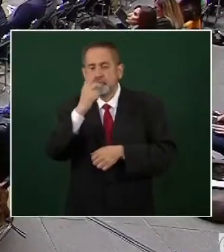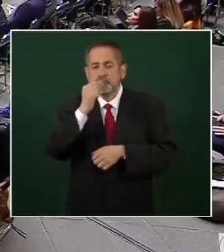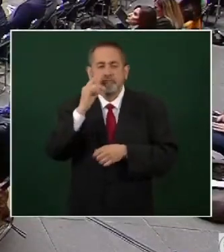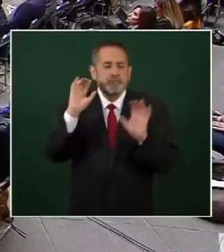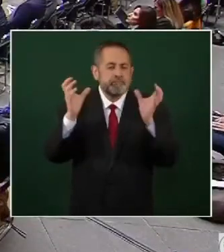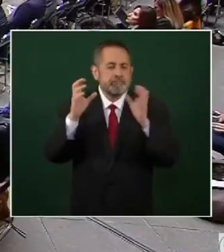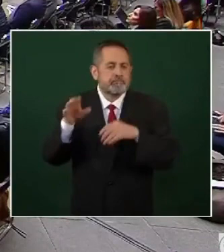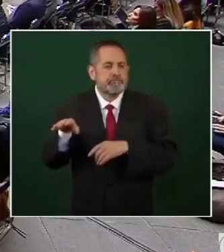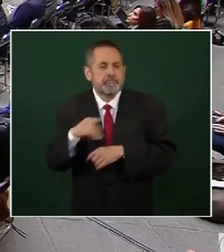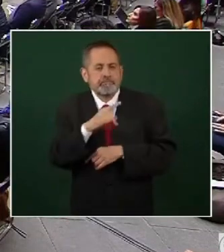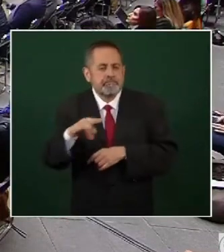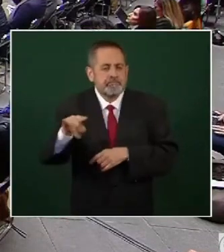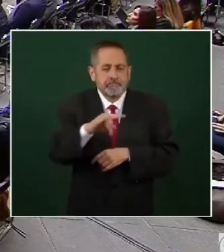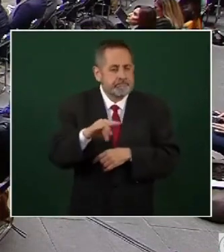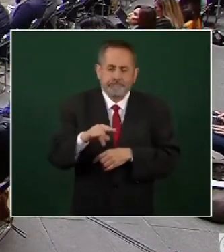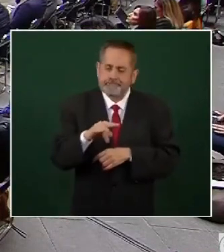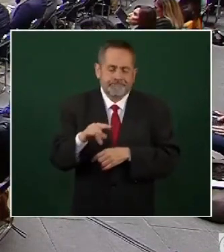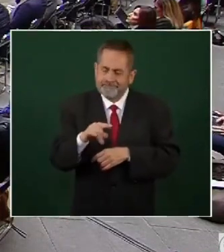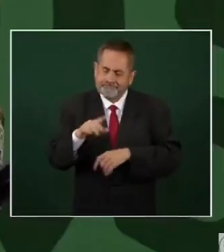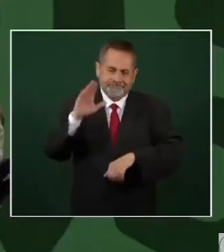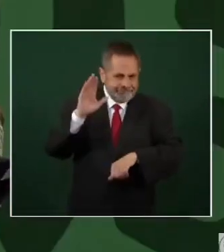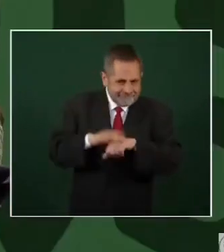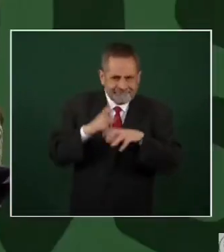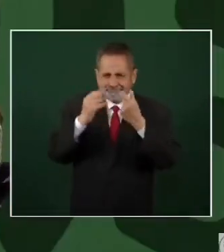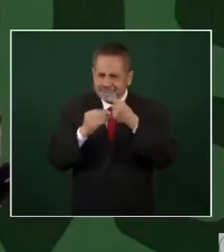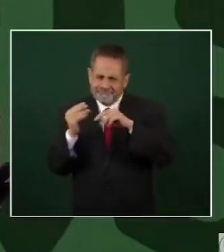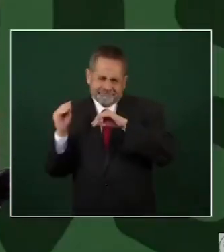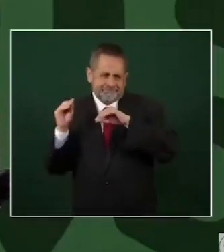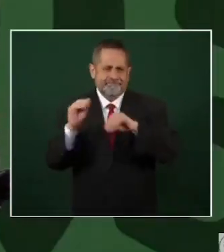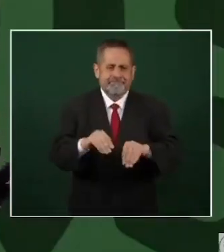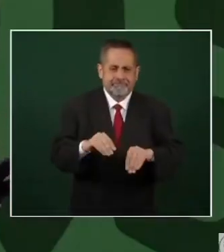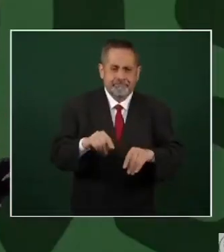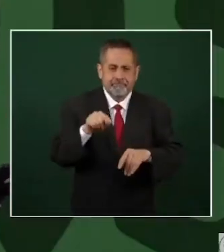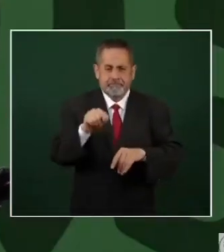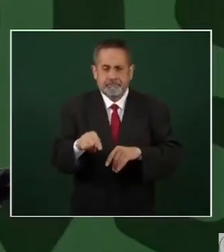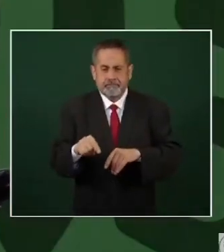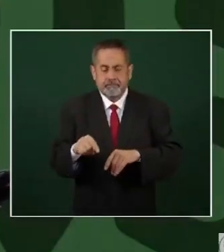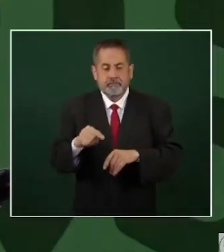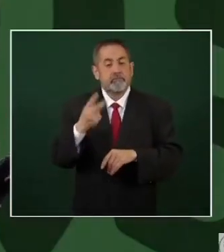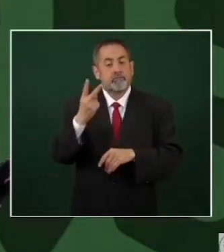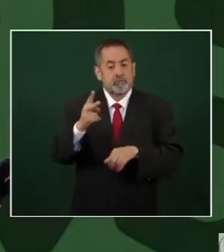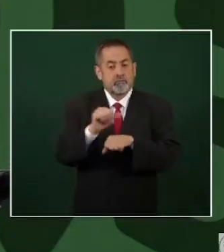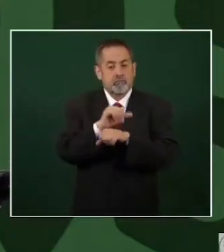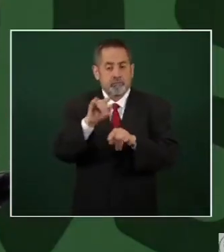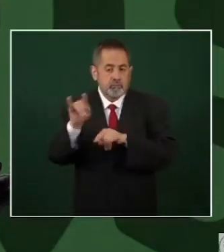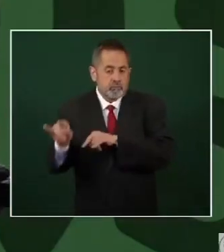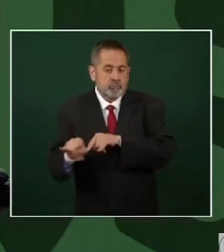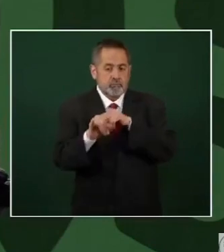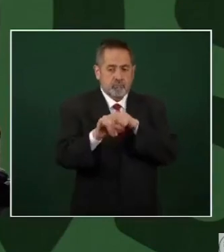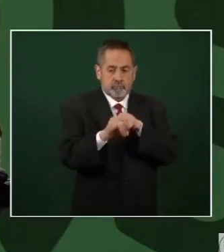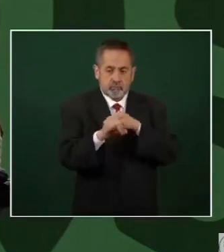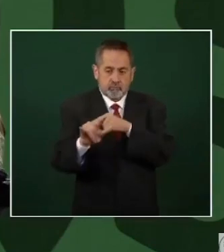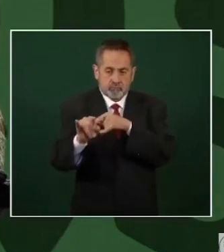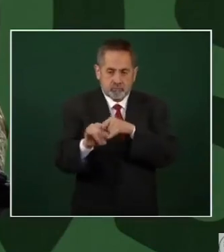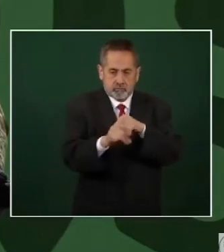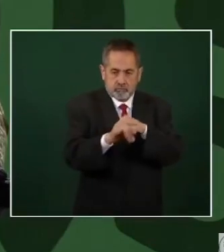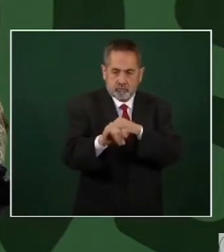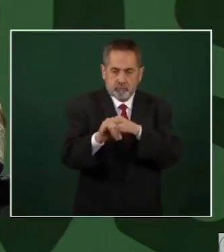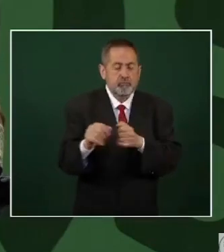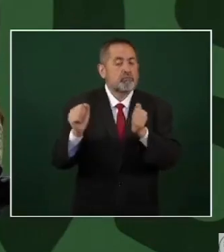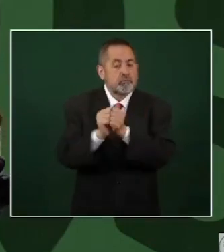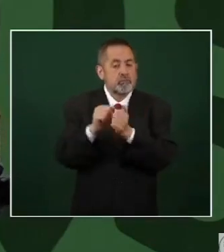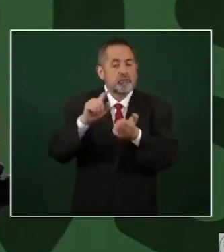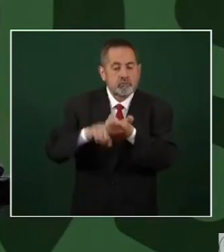En esas áreas se manejan dos vehículos, patrulla, más el apoyo